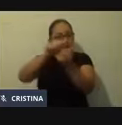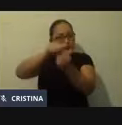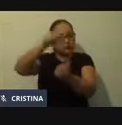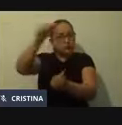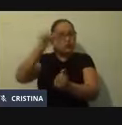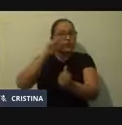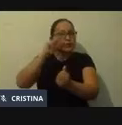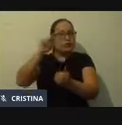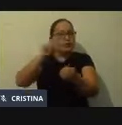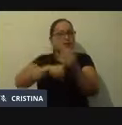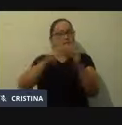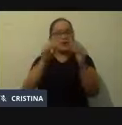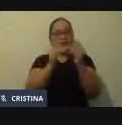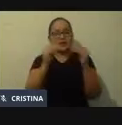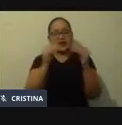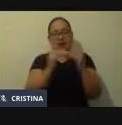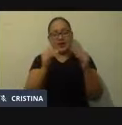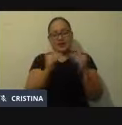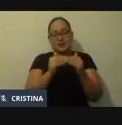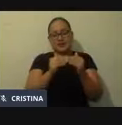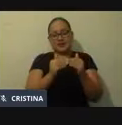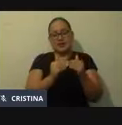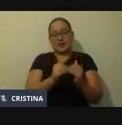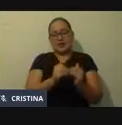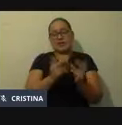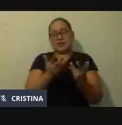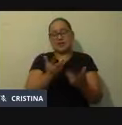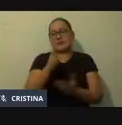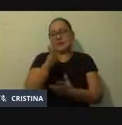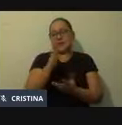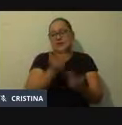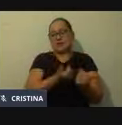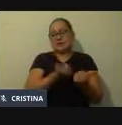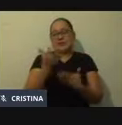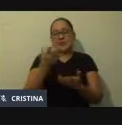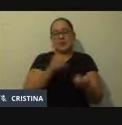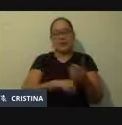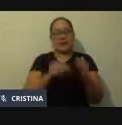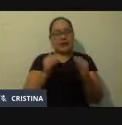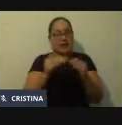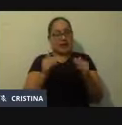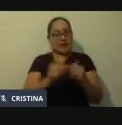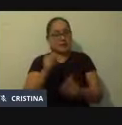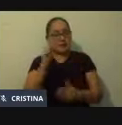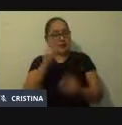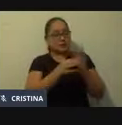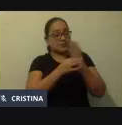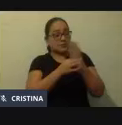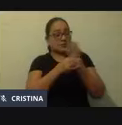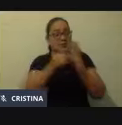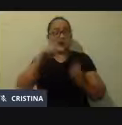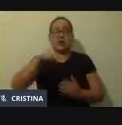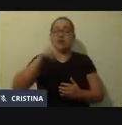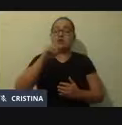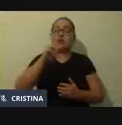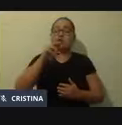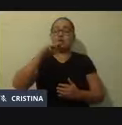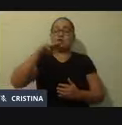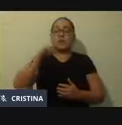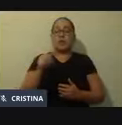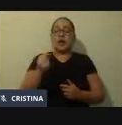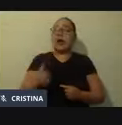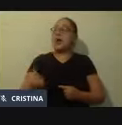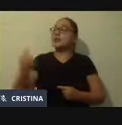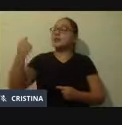la convivencia escolar se va hacia las casas. Entonces me decía Norma, de repente pues que atrás la pared